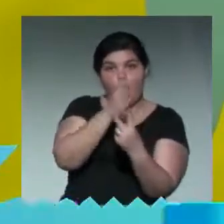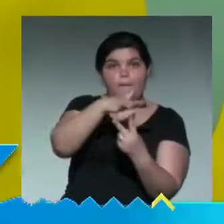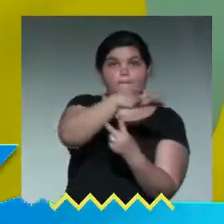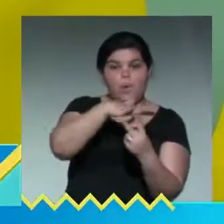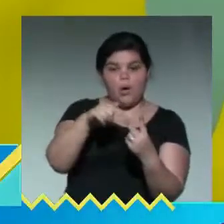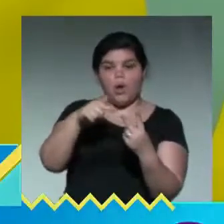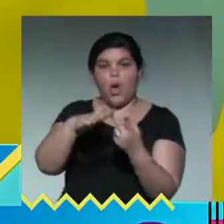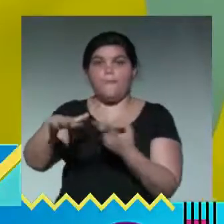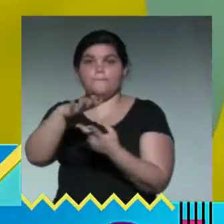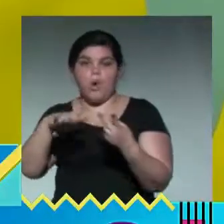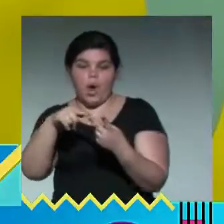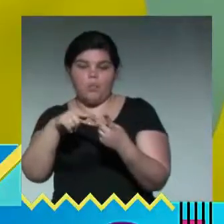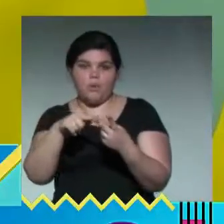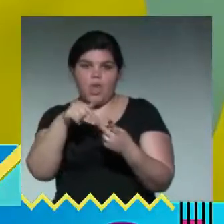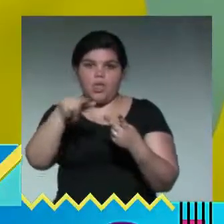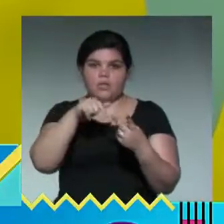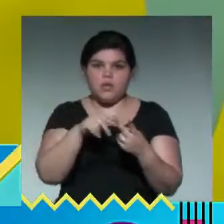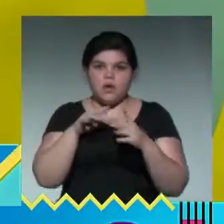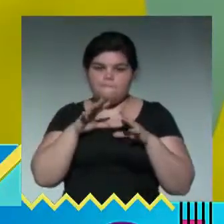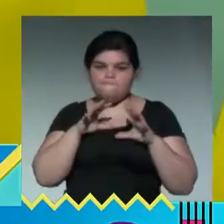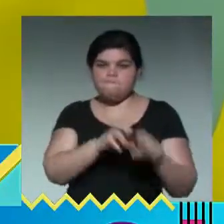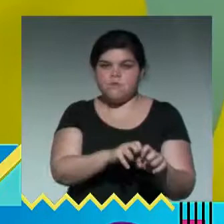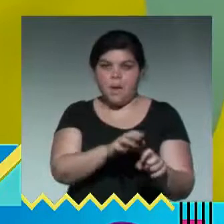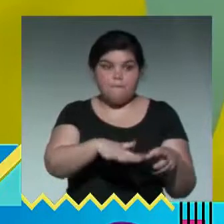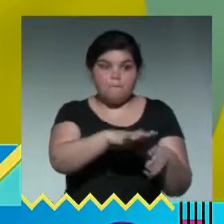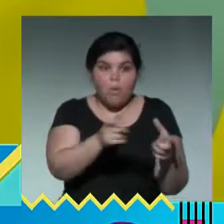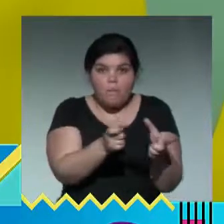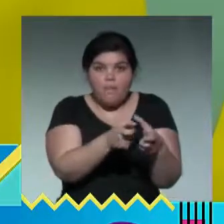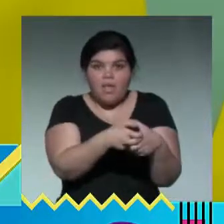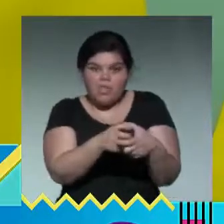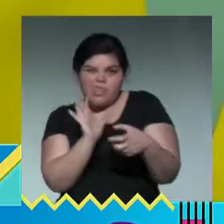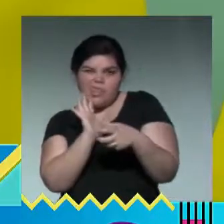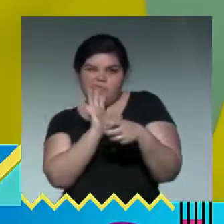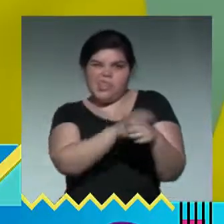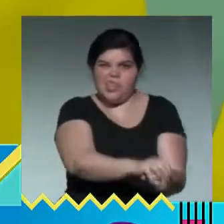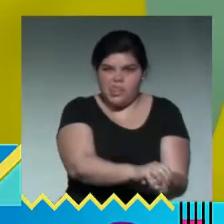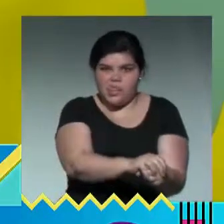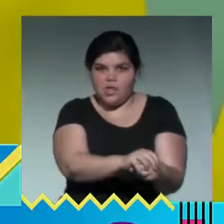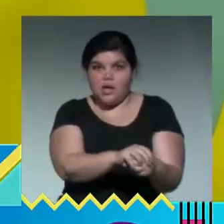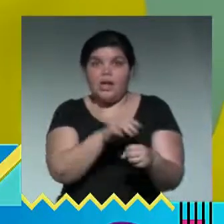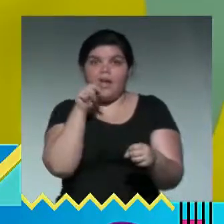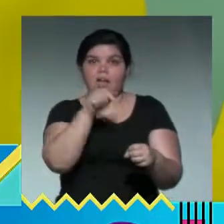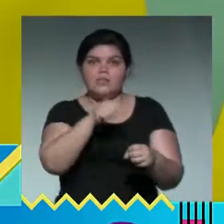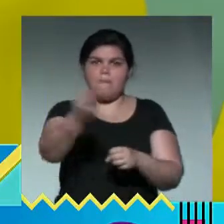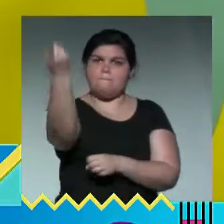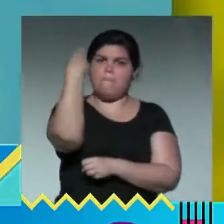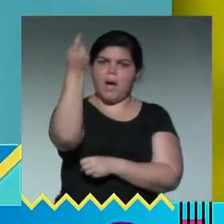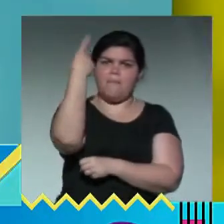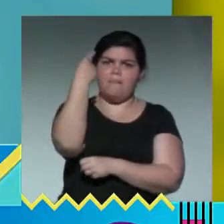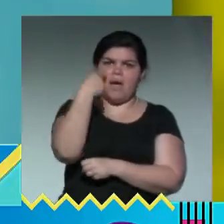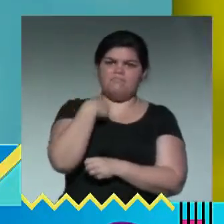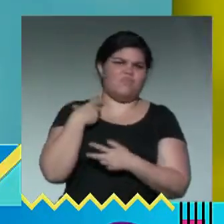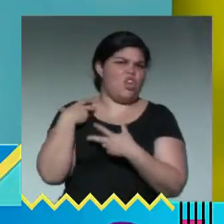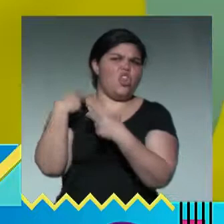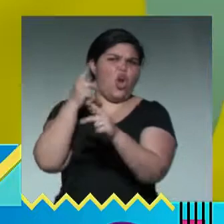que sojuzgar a pueblos más pequeños. Esos pueblos más pequeños van a estar en contra de esa autoridad que los sojuzgó, y